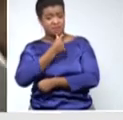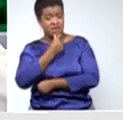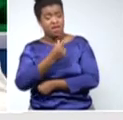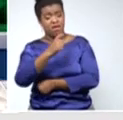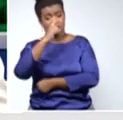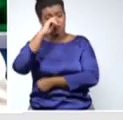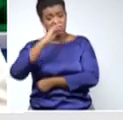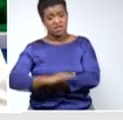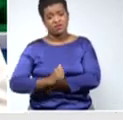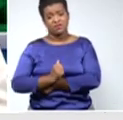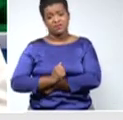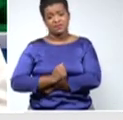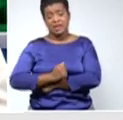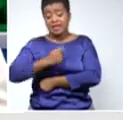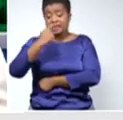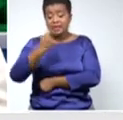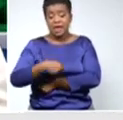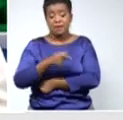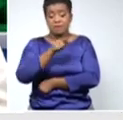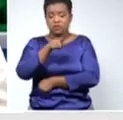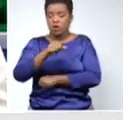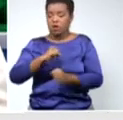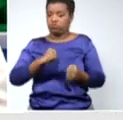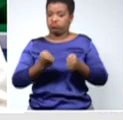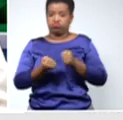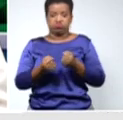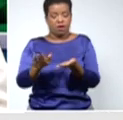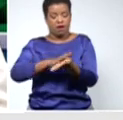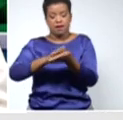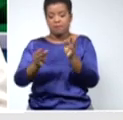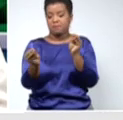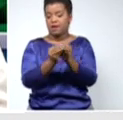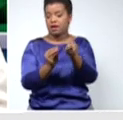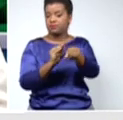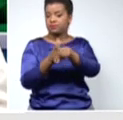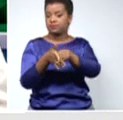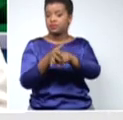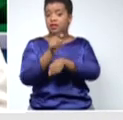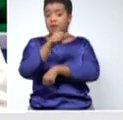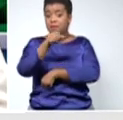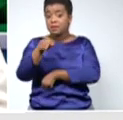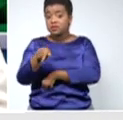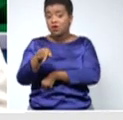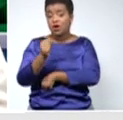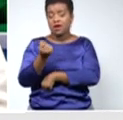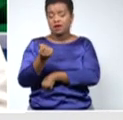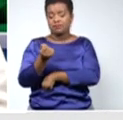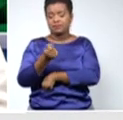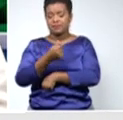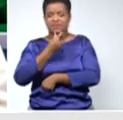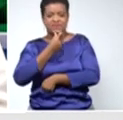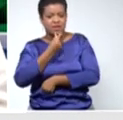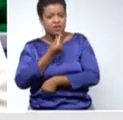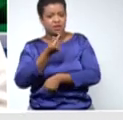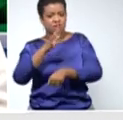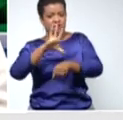ninguno lo adquiriera, pero los más vulnerables sí tenemos que protegerlos mucho con todo nuestro